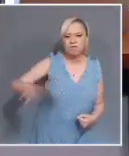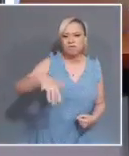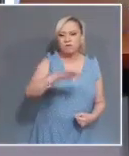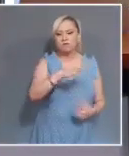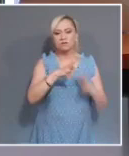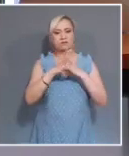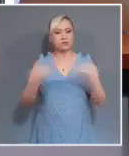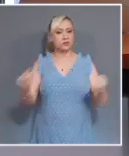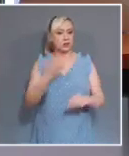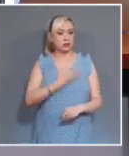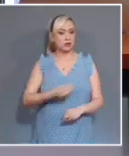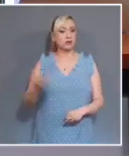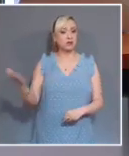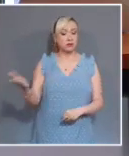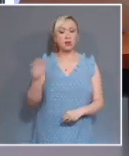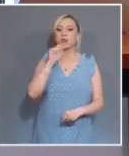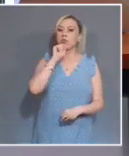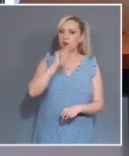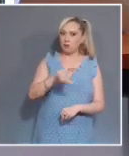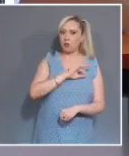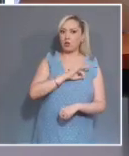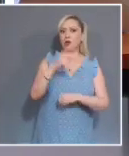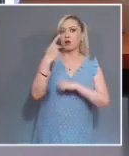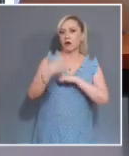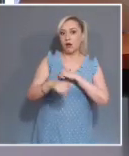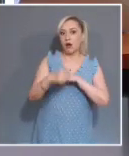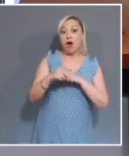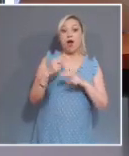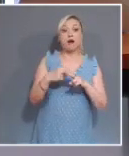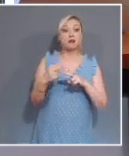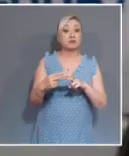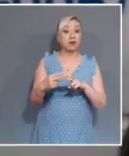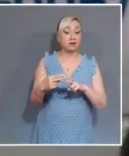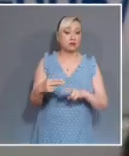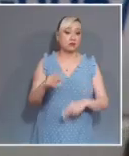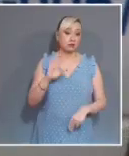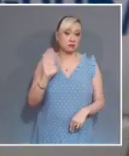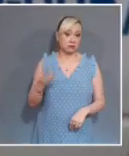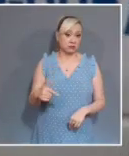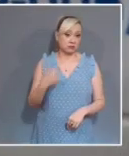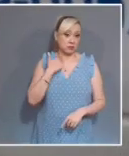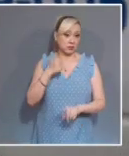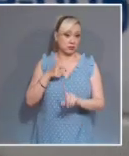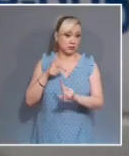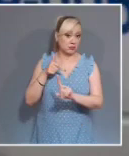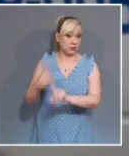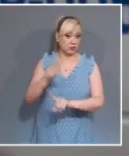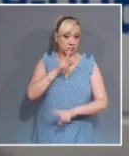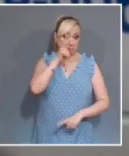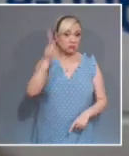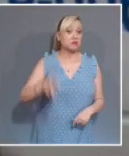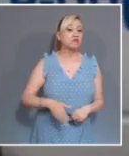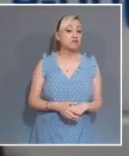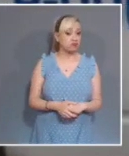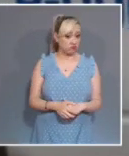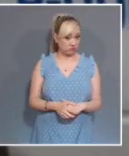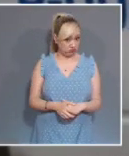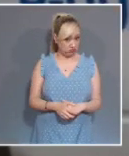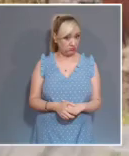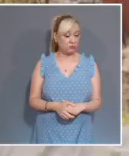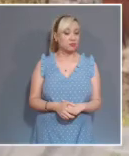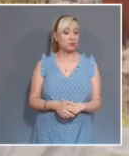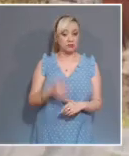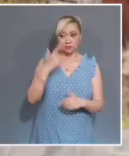exentas de riesgos, incluso de perder la propia vida. Esta es la otra cara del Día de las